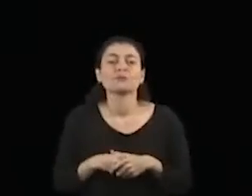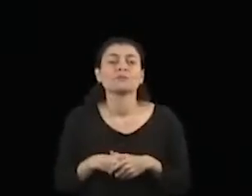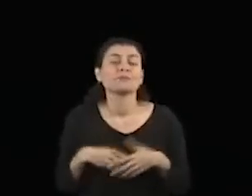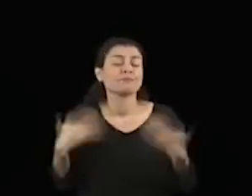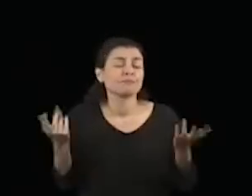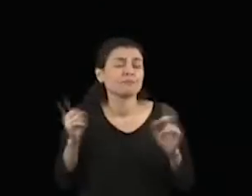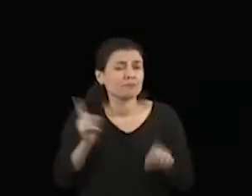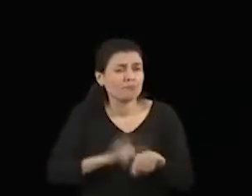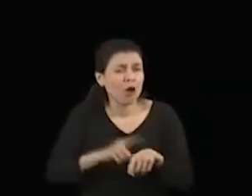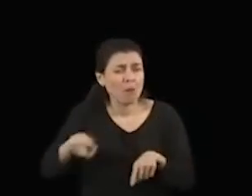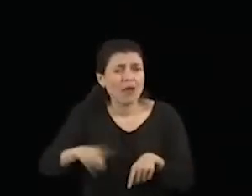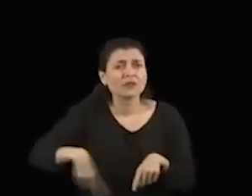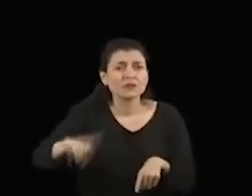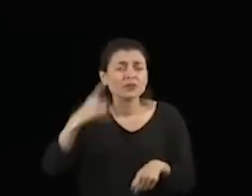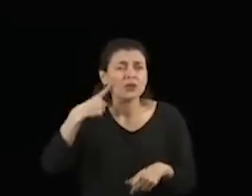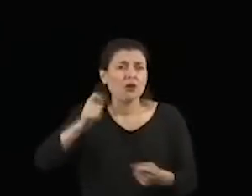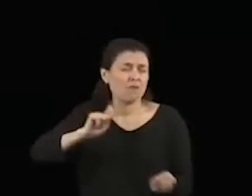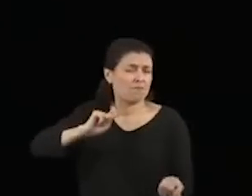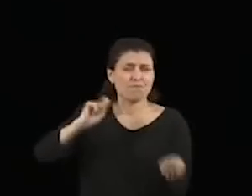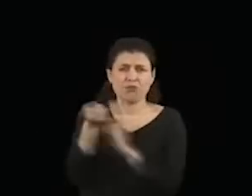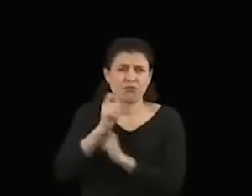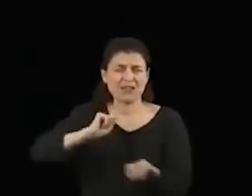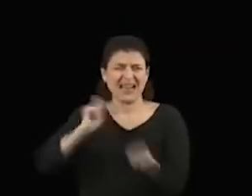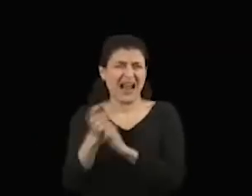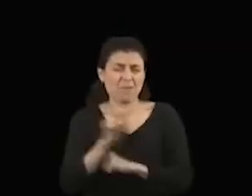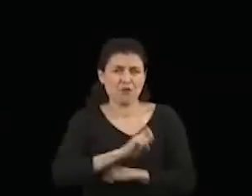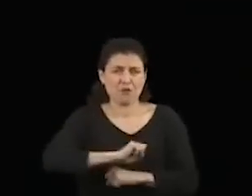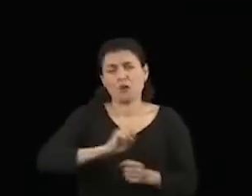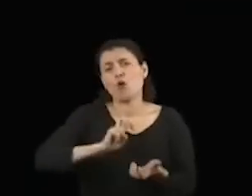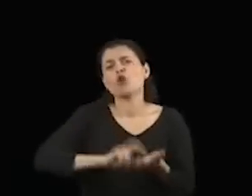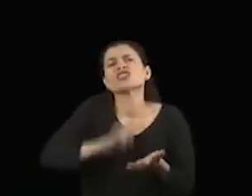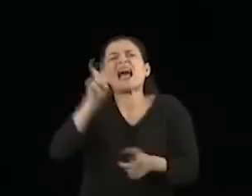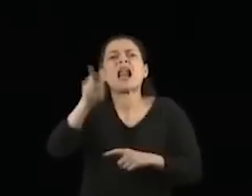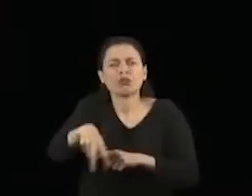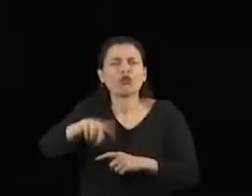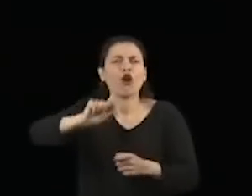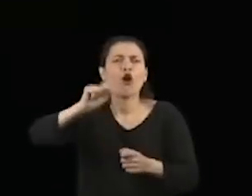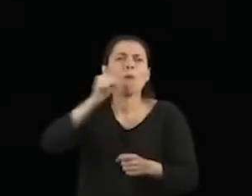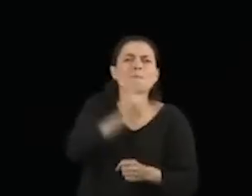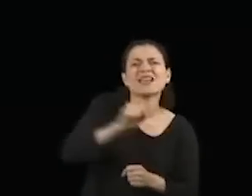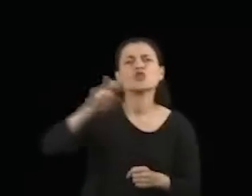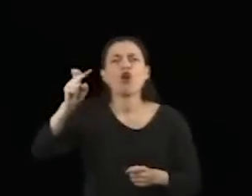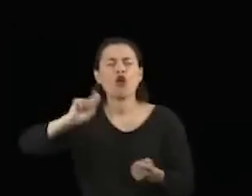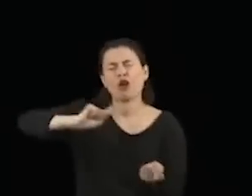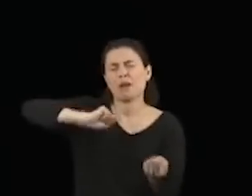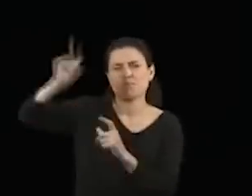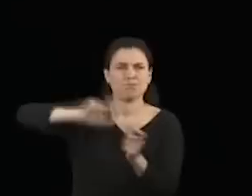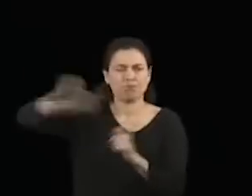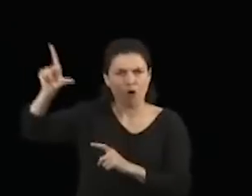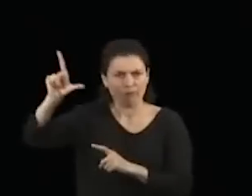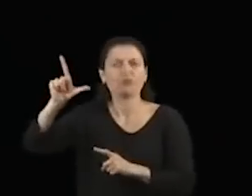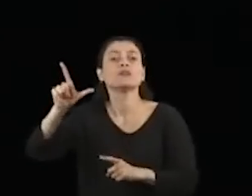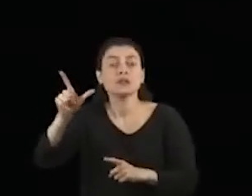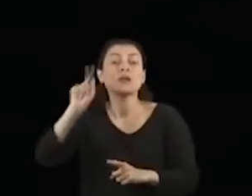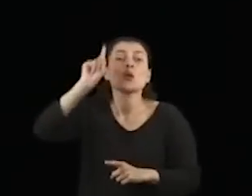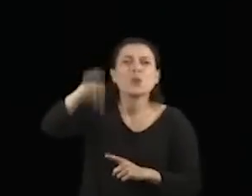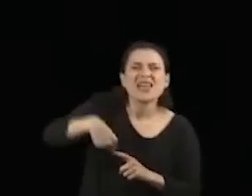se hace una devaluación, un salto cambiario, y a partir de ahí se fija una política de